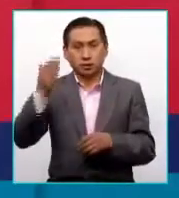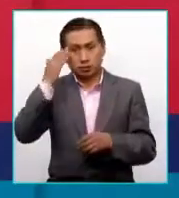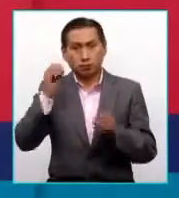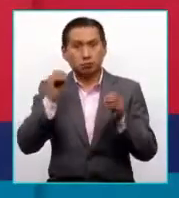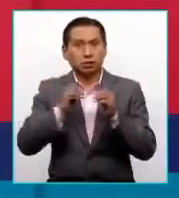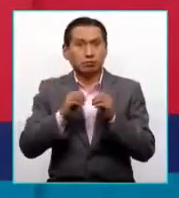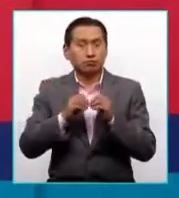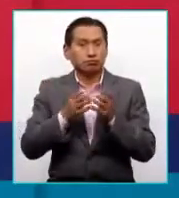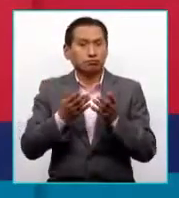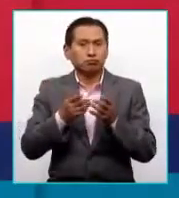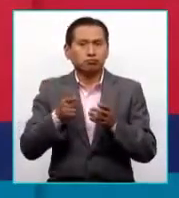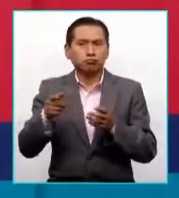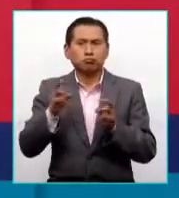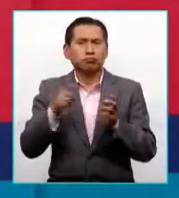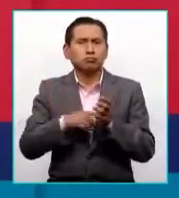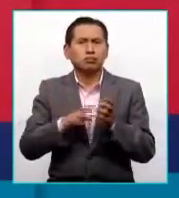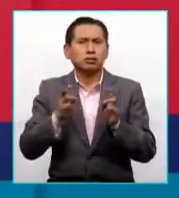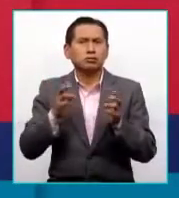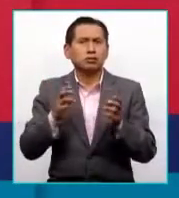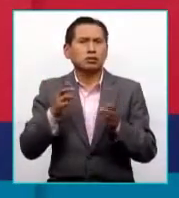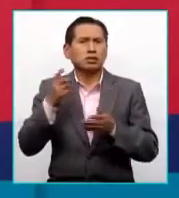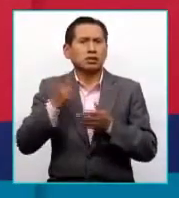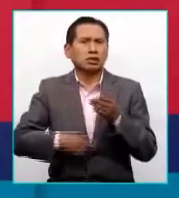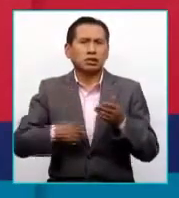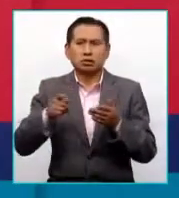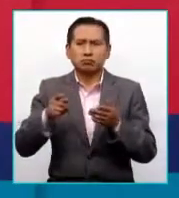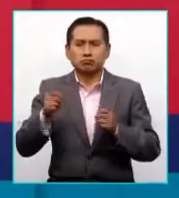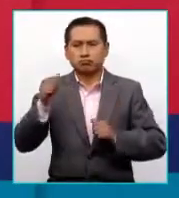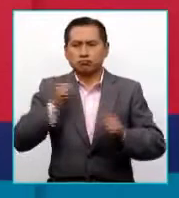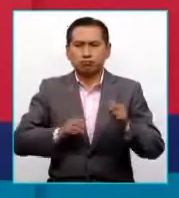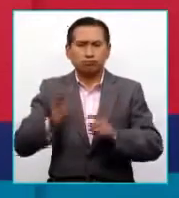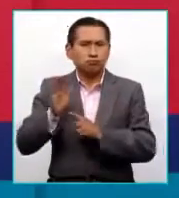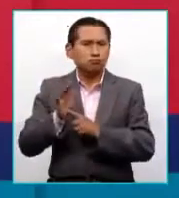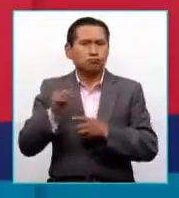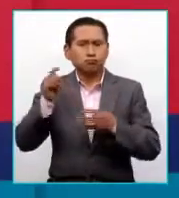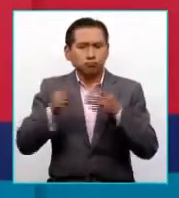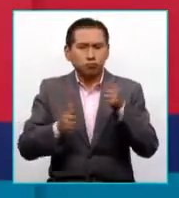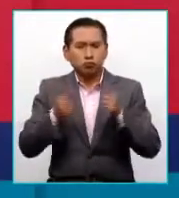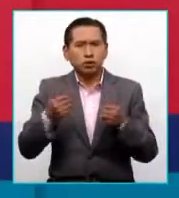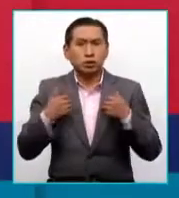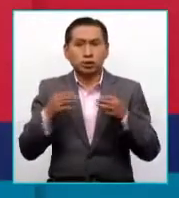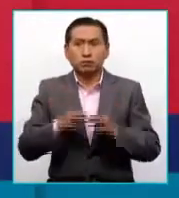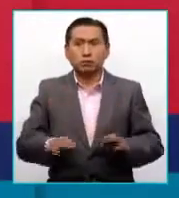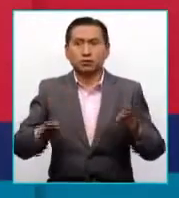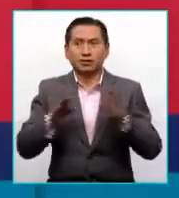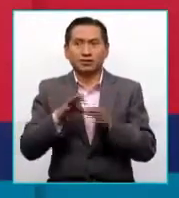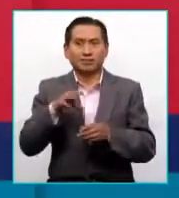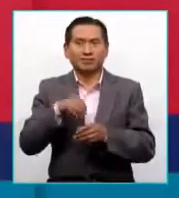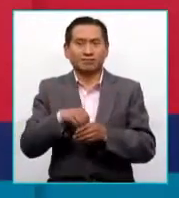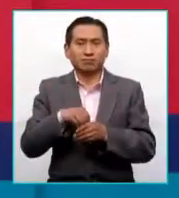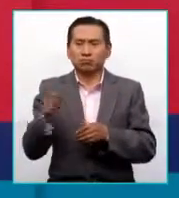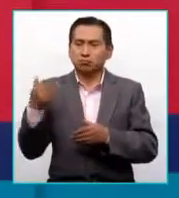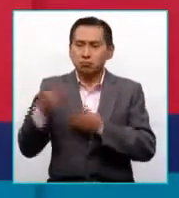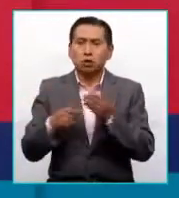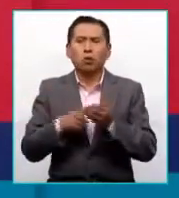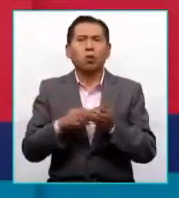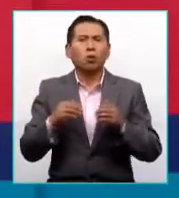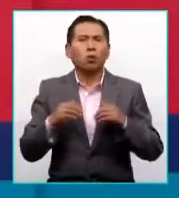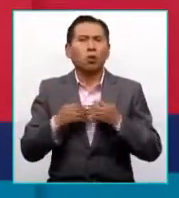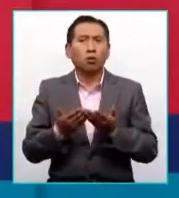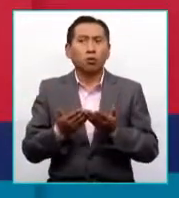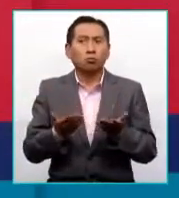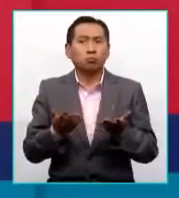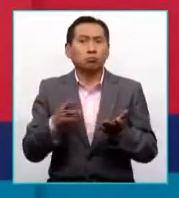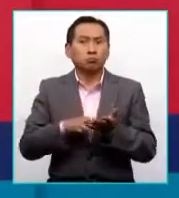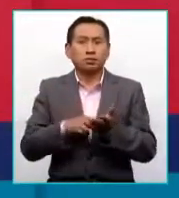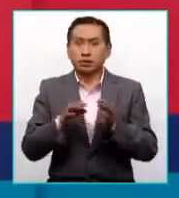de cerca de qué hablamos cuando nos referimos al ámbito escénico, cuáles son aquellos procesos que surgen en el camino y cómo desarrollarlo, sin duda alguna,